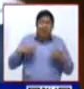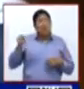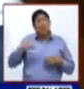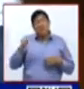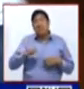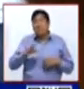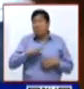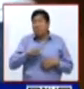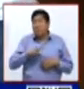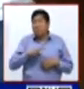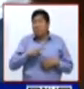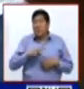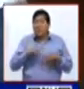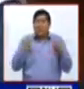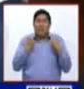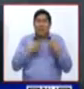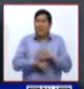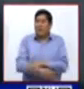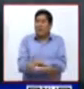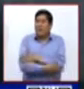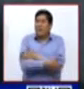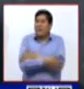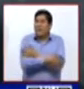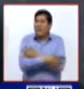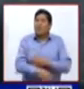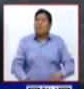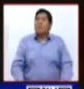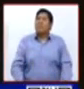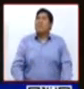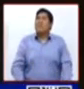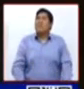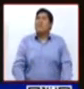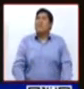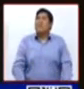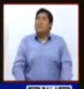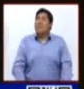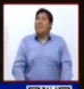Sí, aunque con mucho frío también.